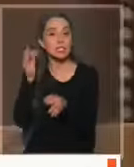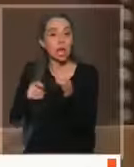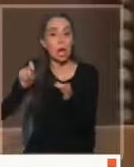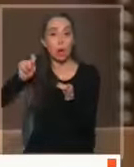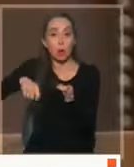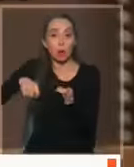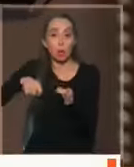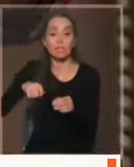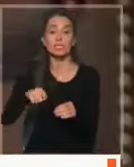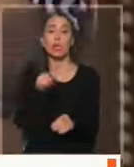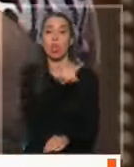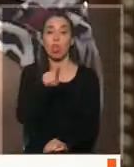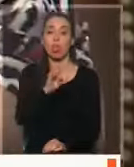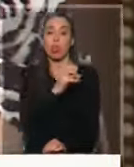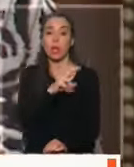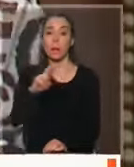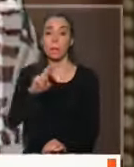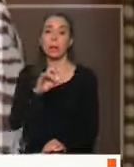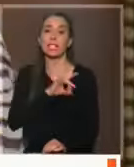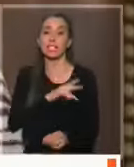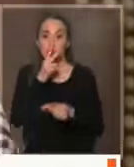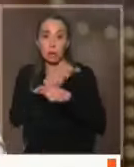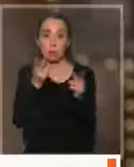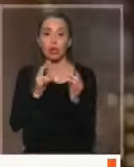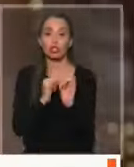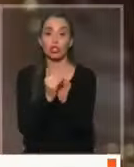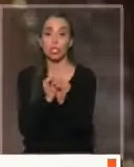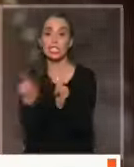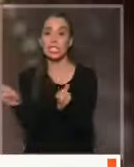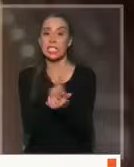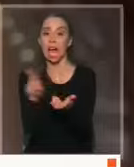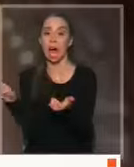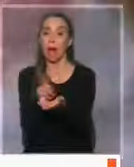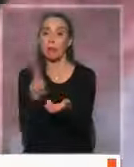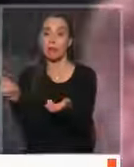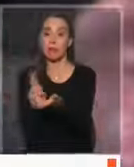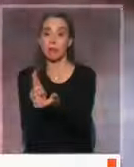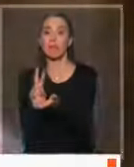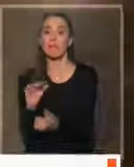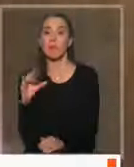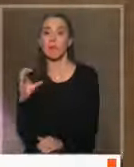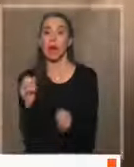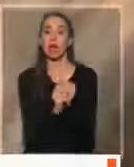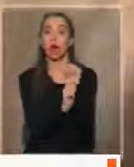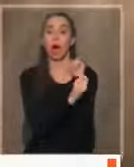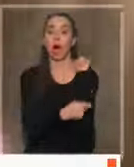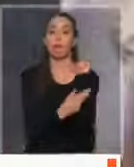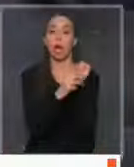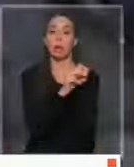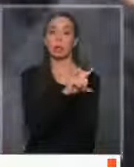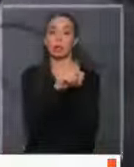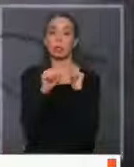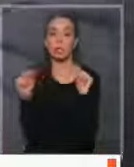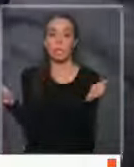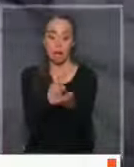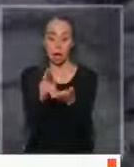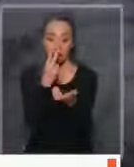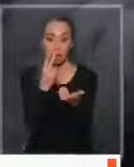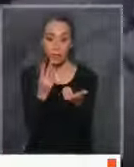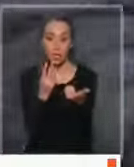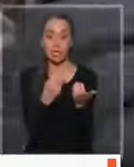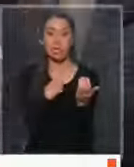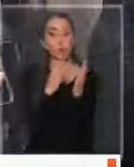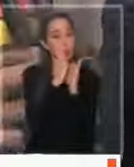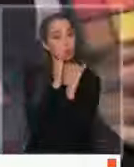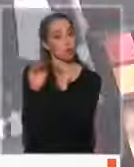que Ciperchile revelara una serie de chats entre Vivanco y el abogado Luis Hermosilla que dejan en evidencia el intercambio de